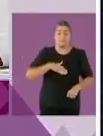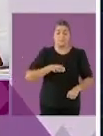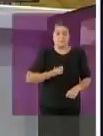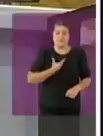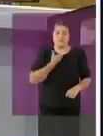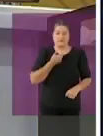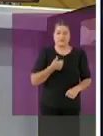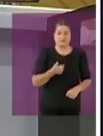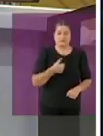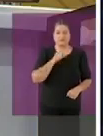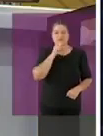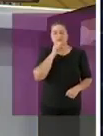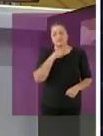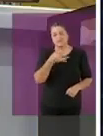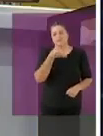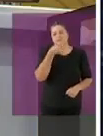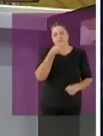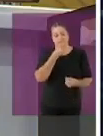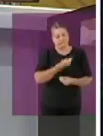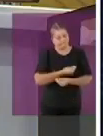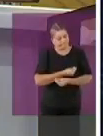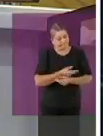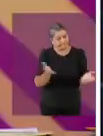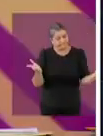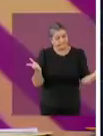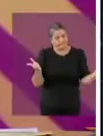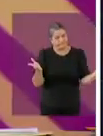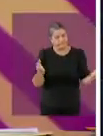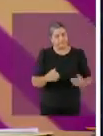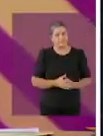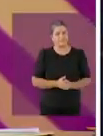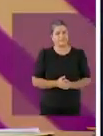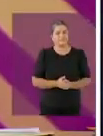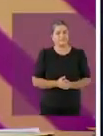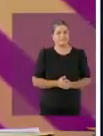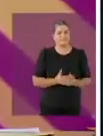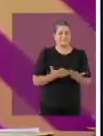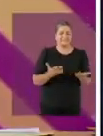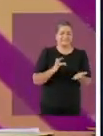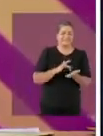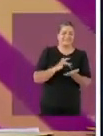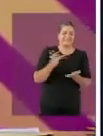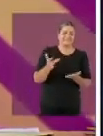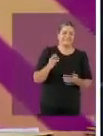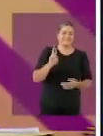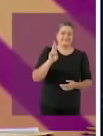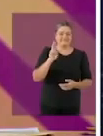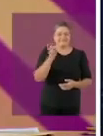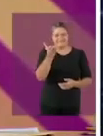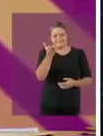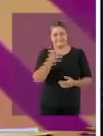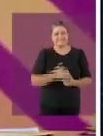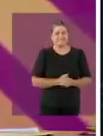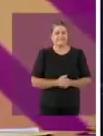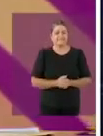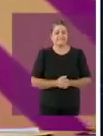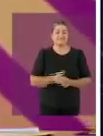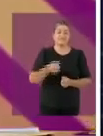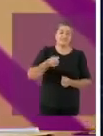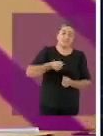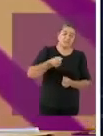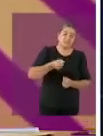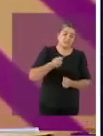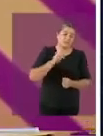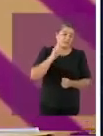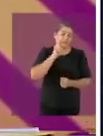que a un mes y tres semanas de la elección difícilmente se puede remontar hay un hay un ejemplo un